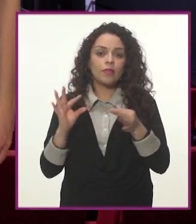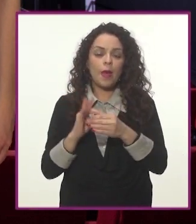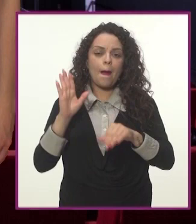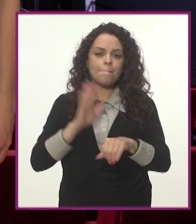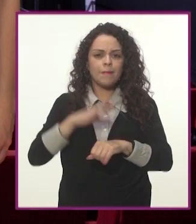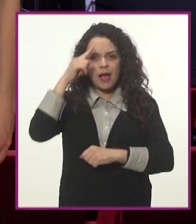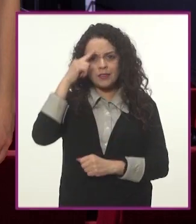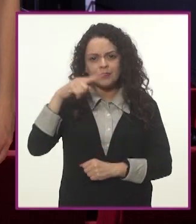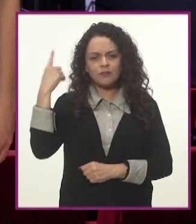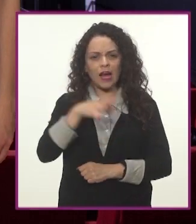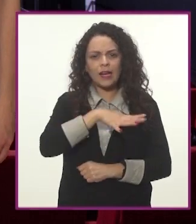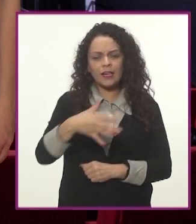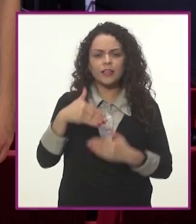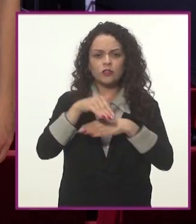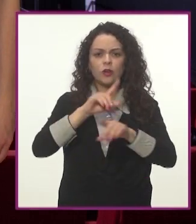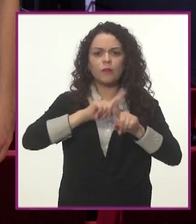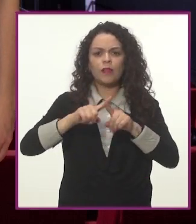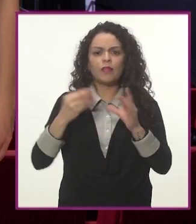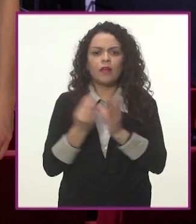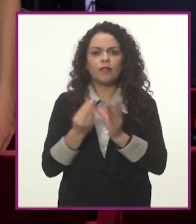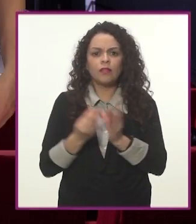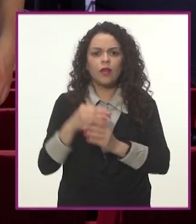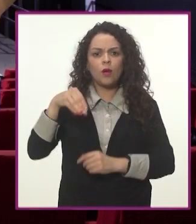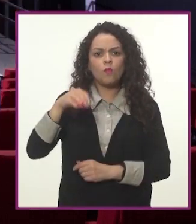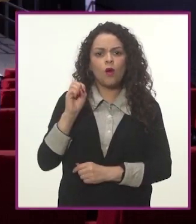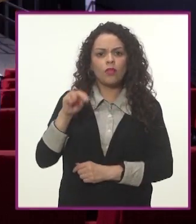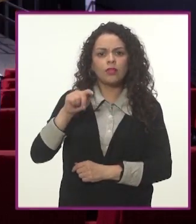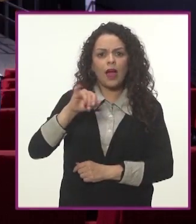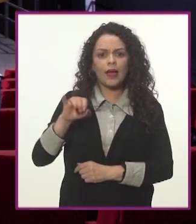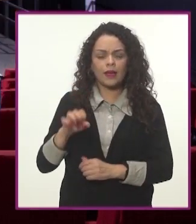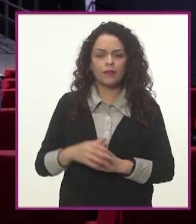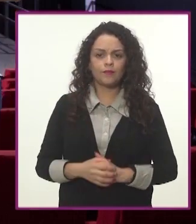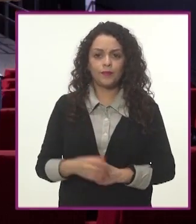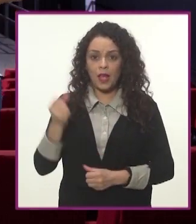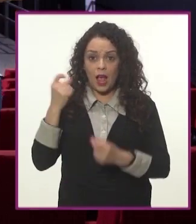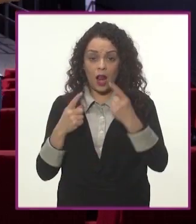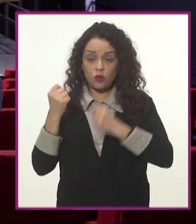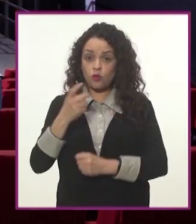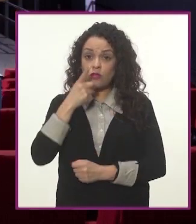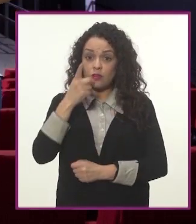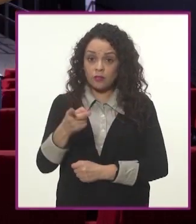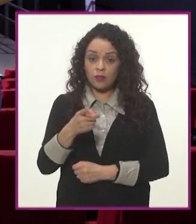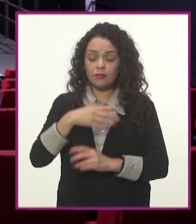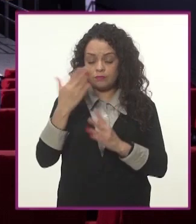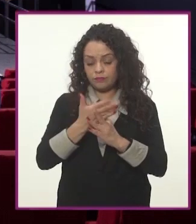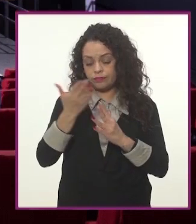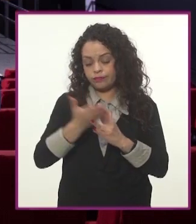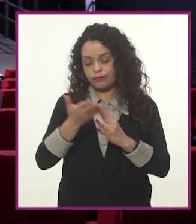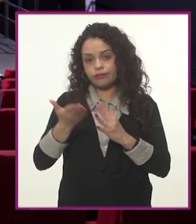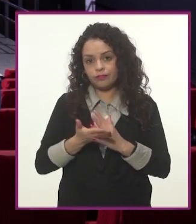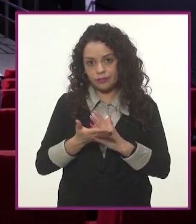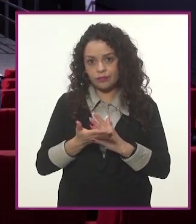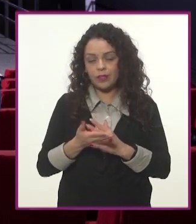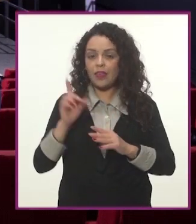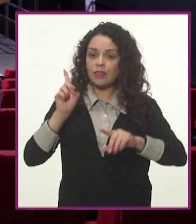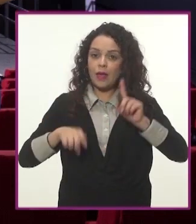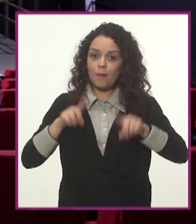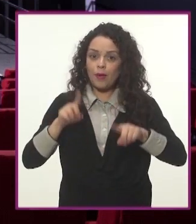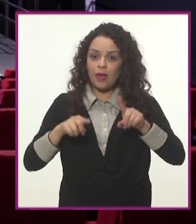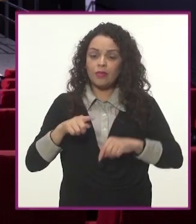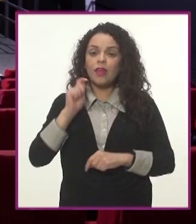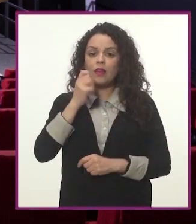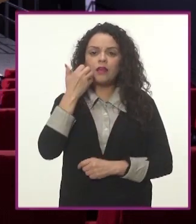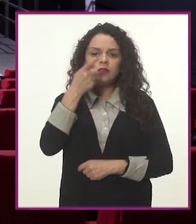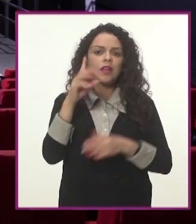práctica y general sobre los diferentes tipos de montaje. Algunos teóricos han dividido los tipos de montaje según el tipo de relato que se